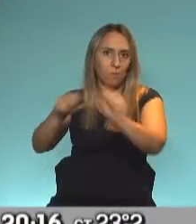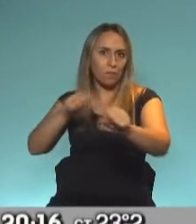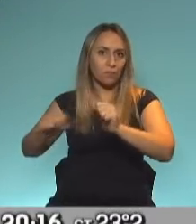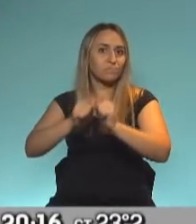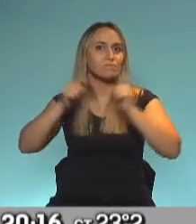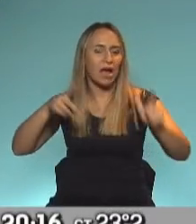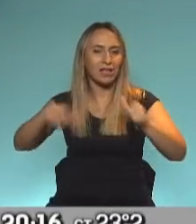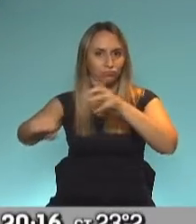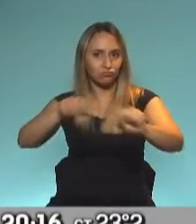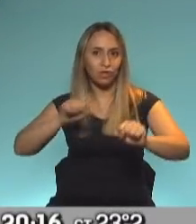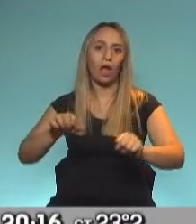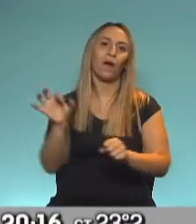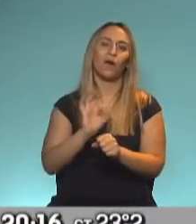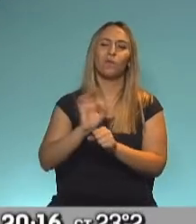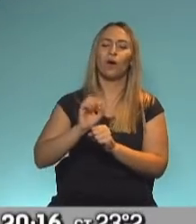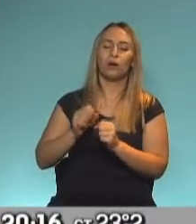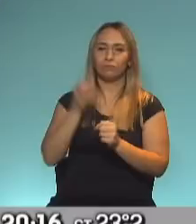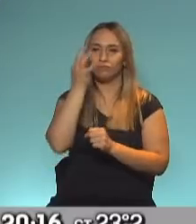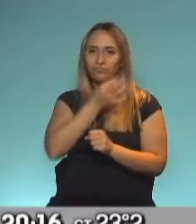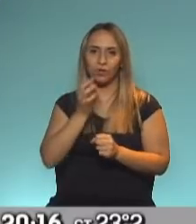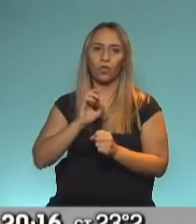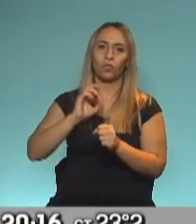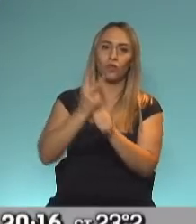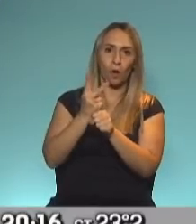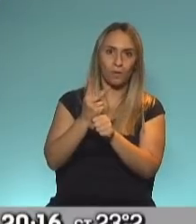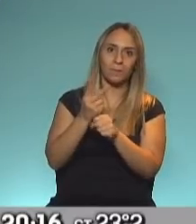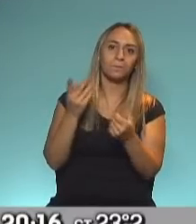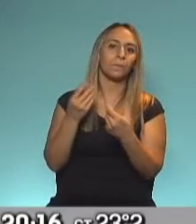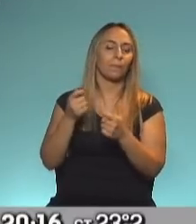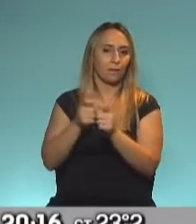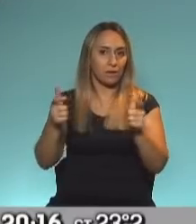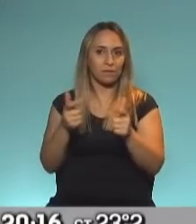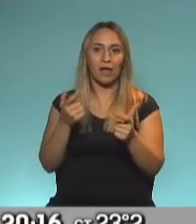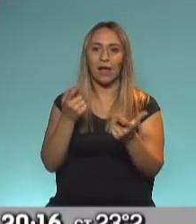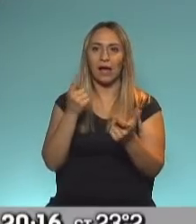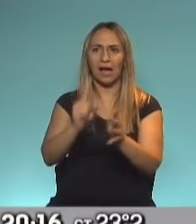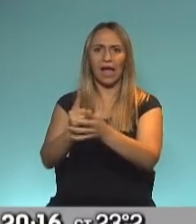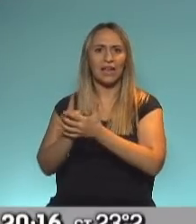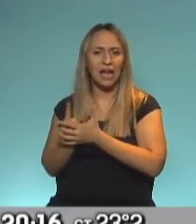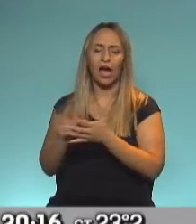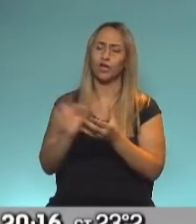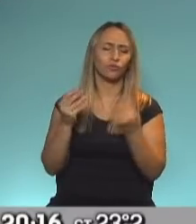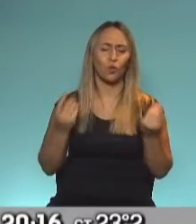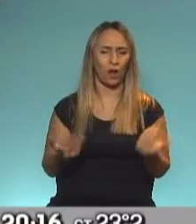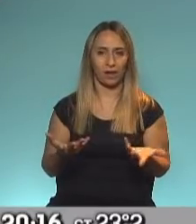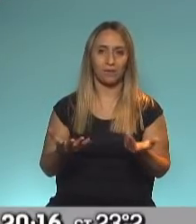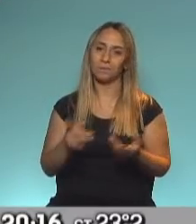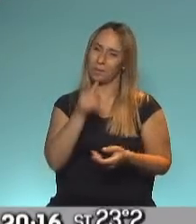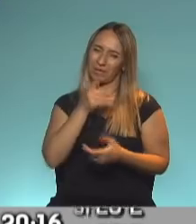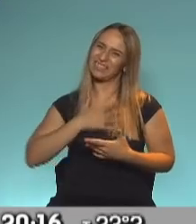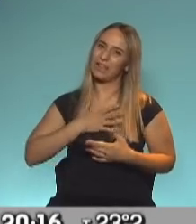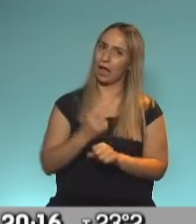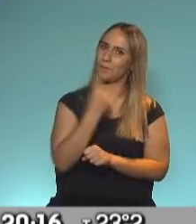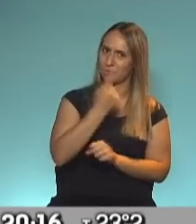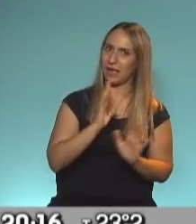simplemente hay un doble de testeos para aislar más en consecuencia. La verdad parece más la primera opción,